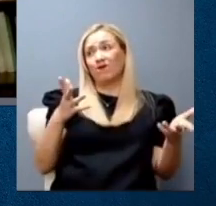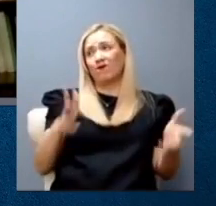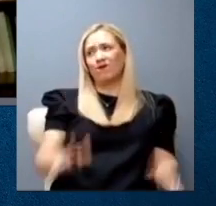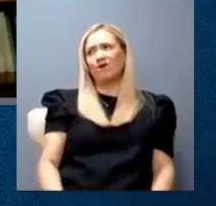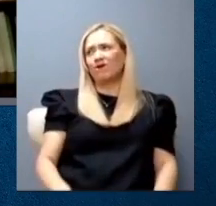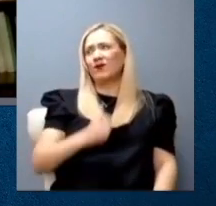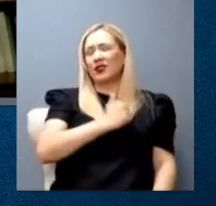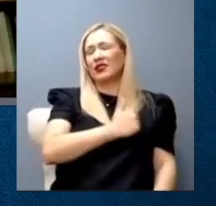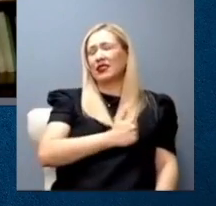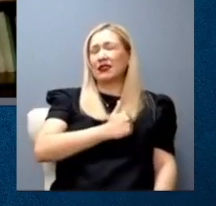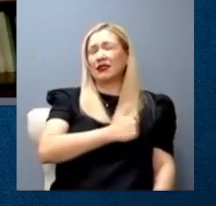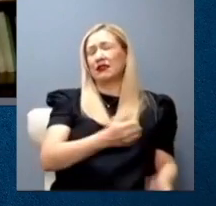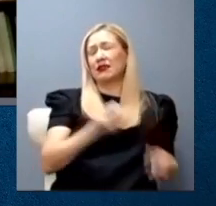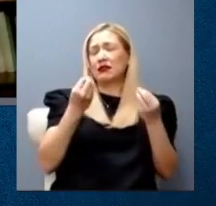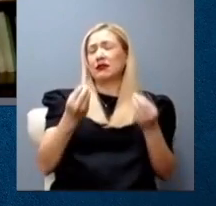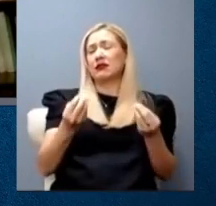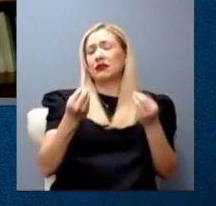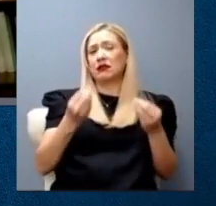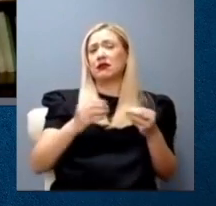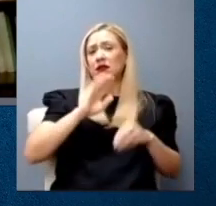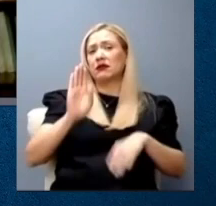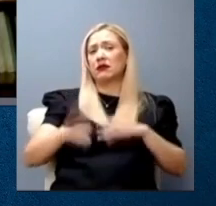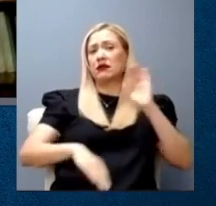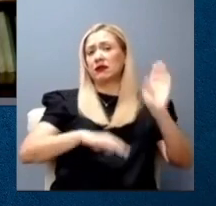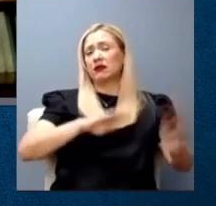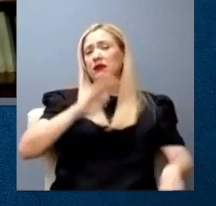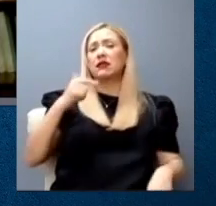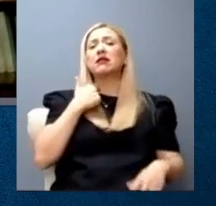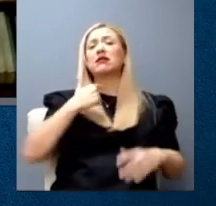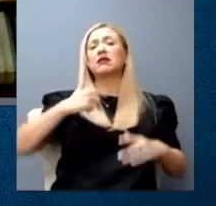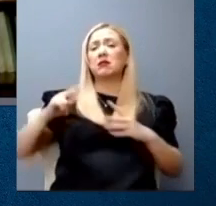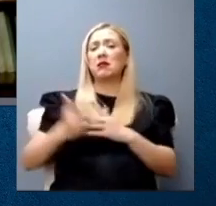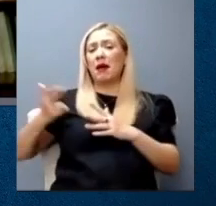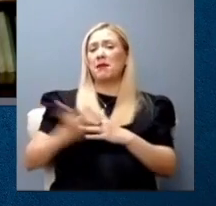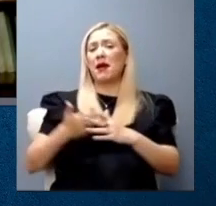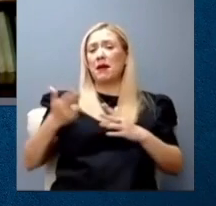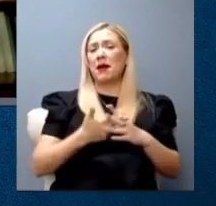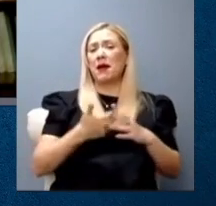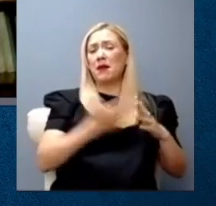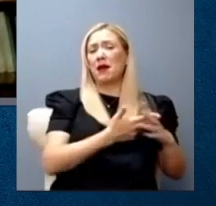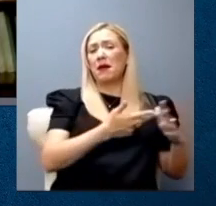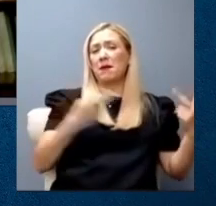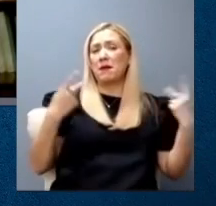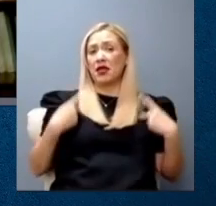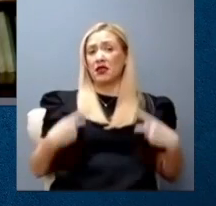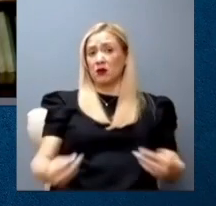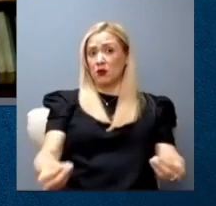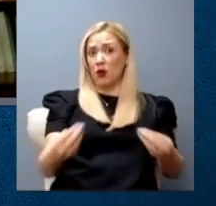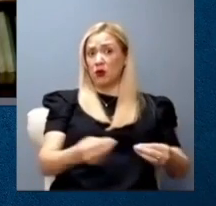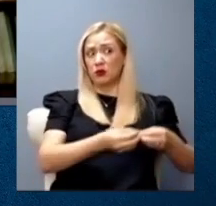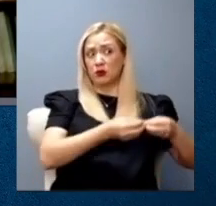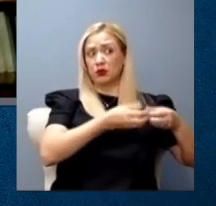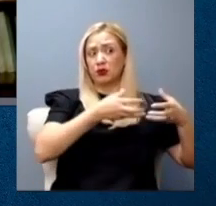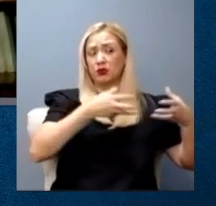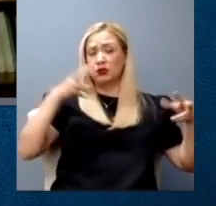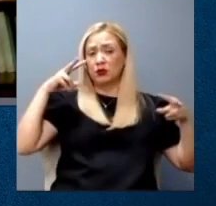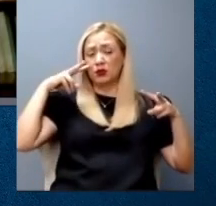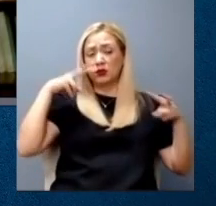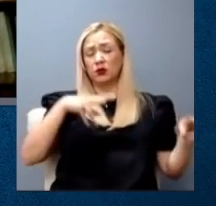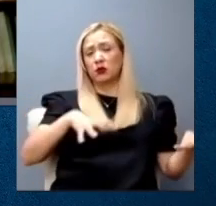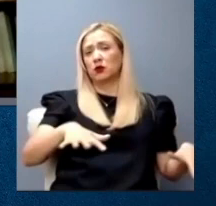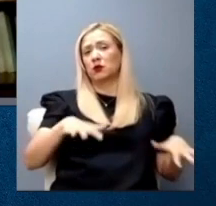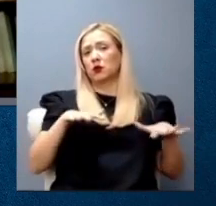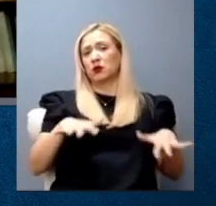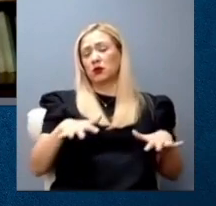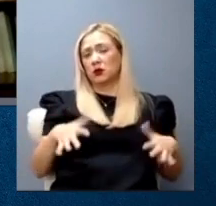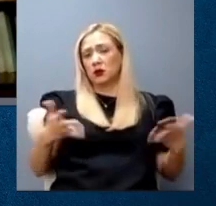de ejecuciones sumarias, es decir, de asesinatos violentos de personas, mujeres o no, y